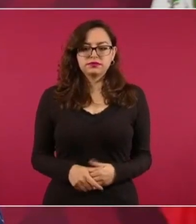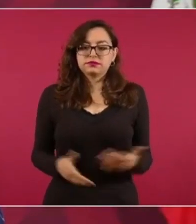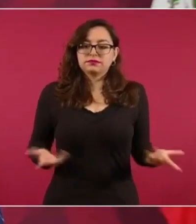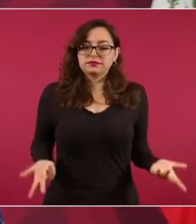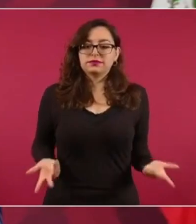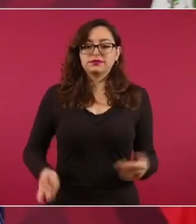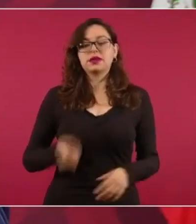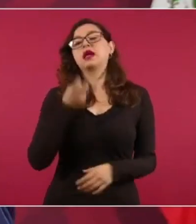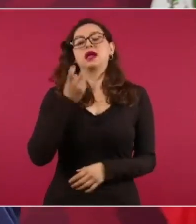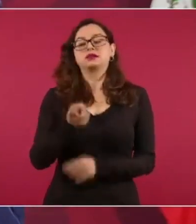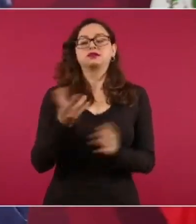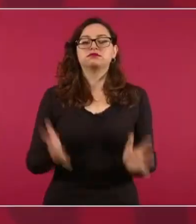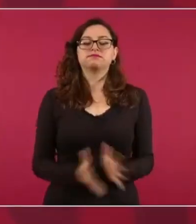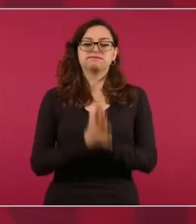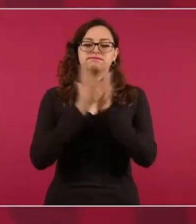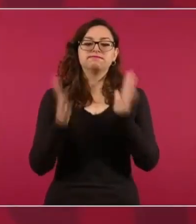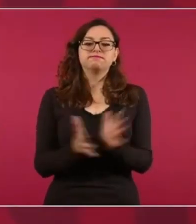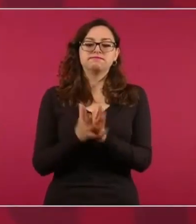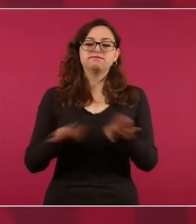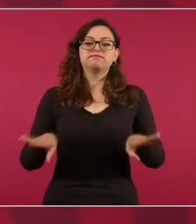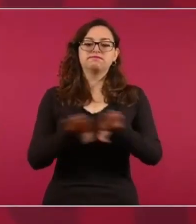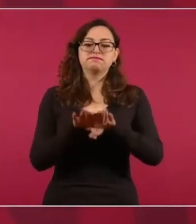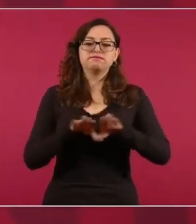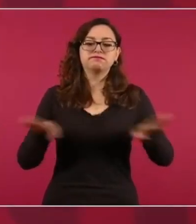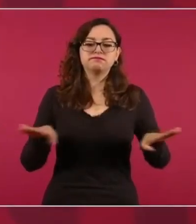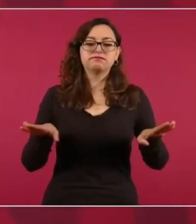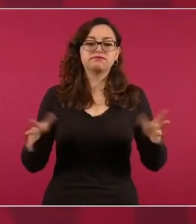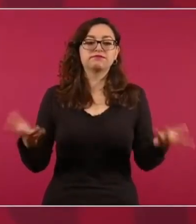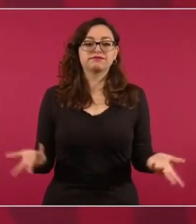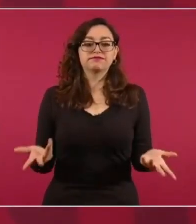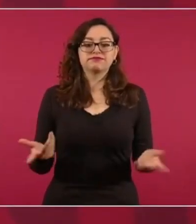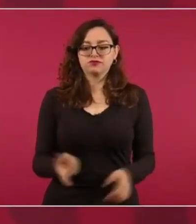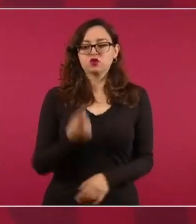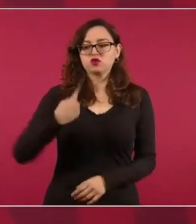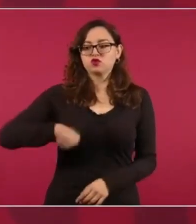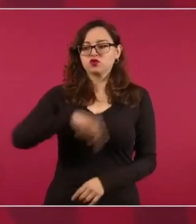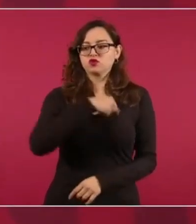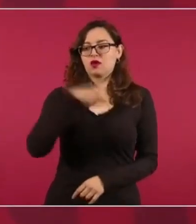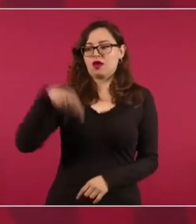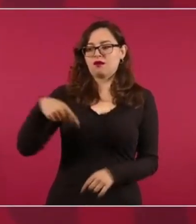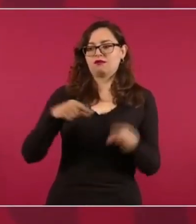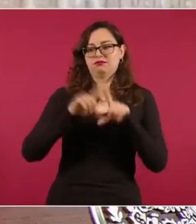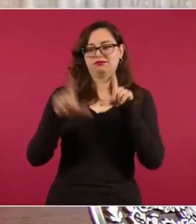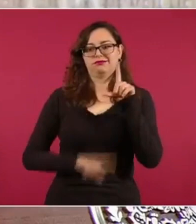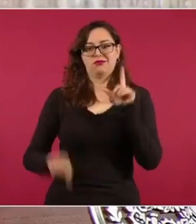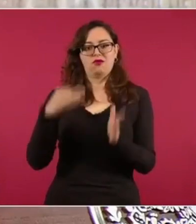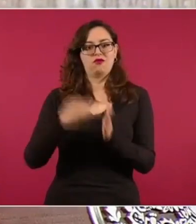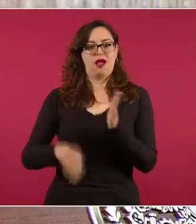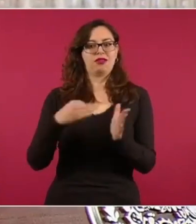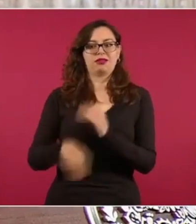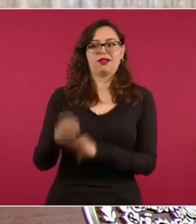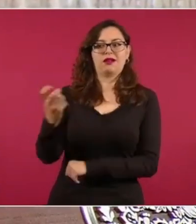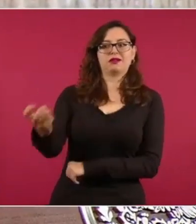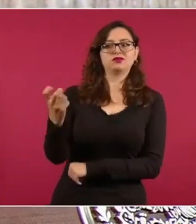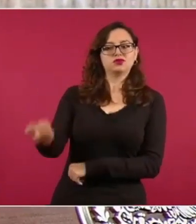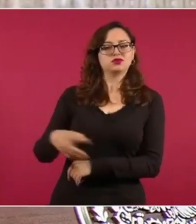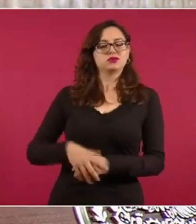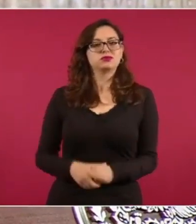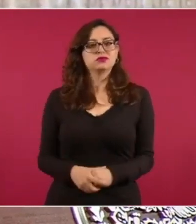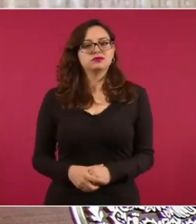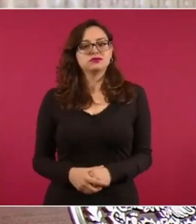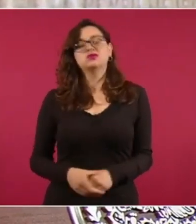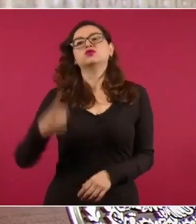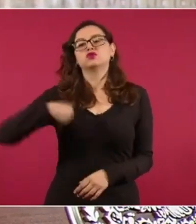Ese es también el propósito nuestro hacia adelante, porque México